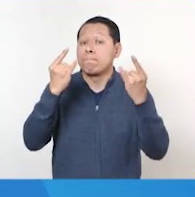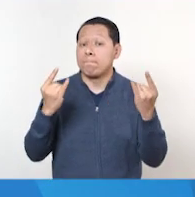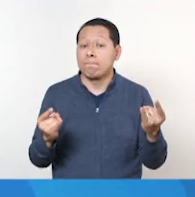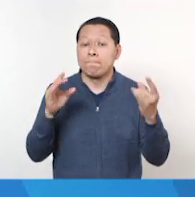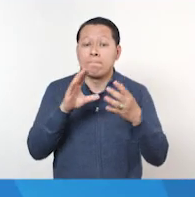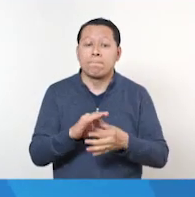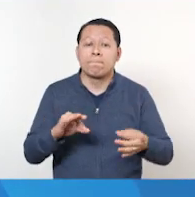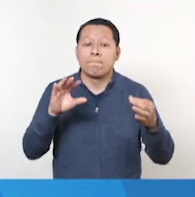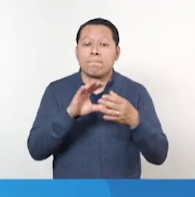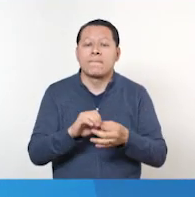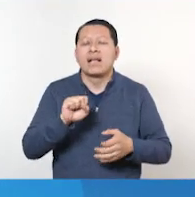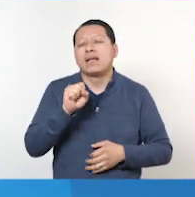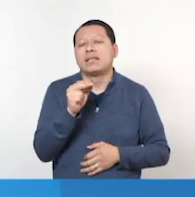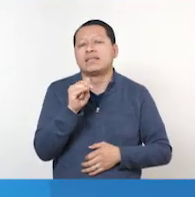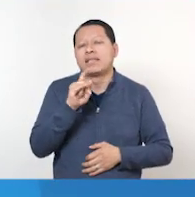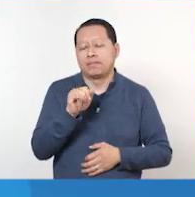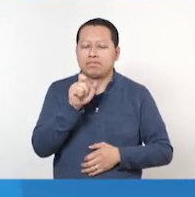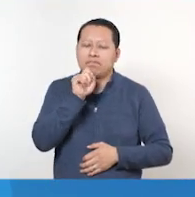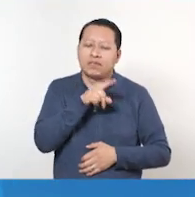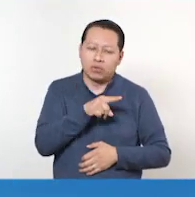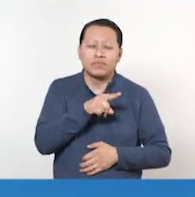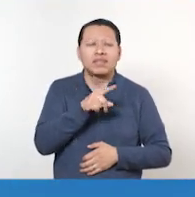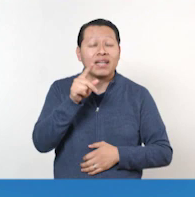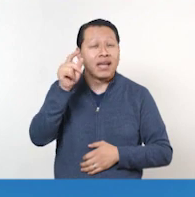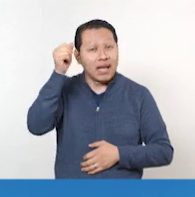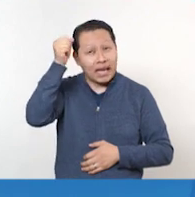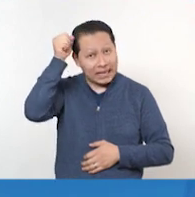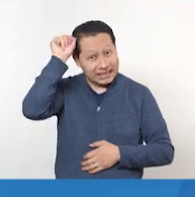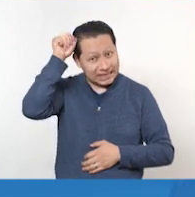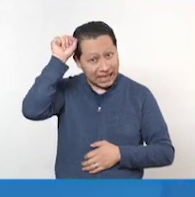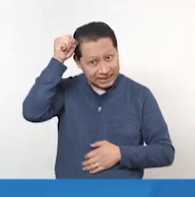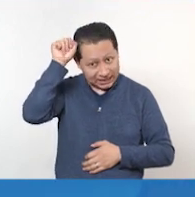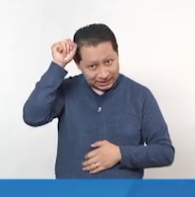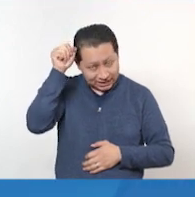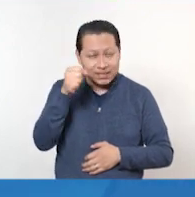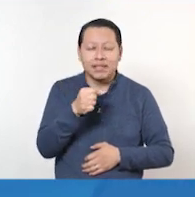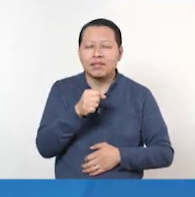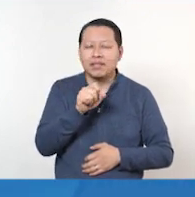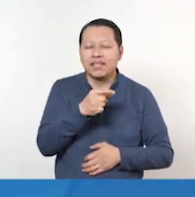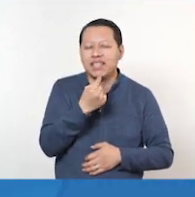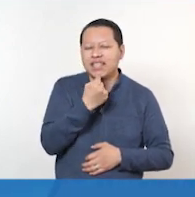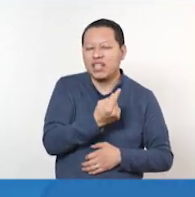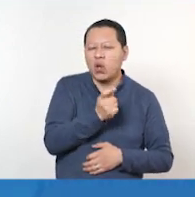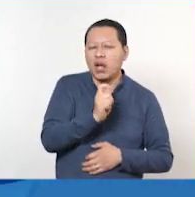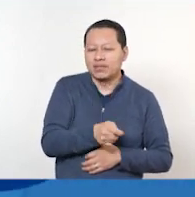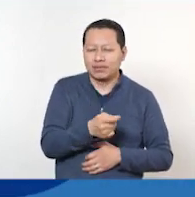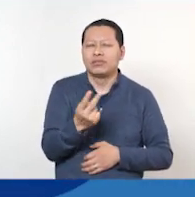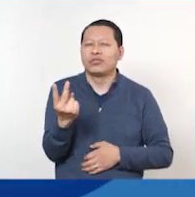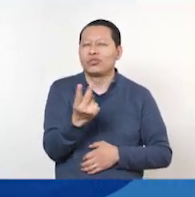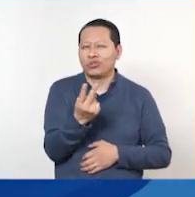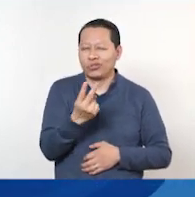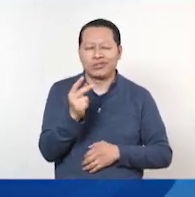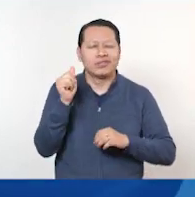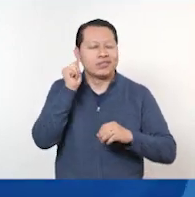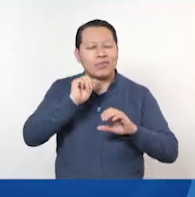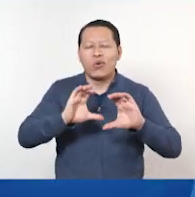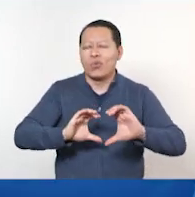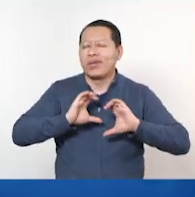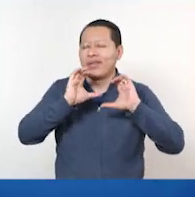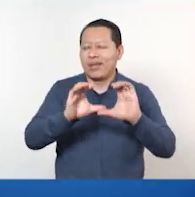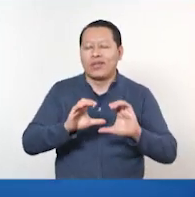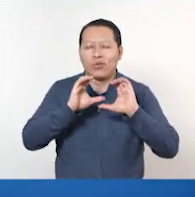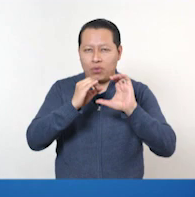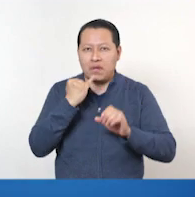Contaré la historia de Ishanti y Kuri. Ellos son una niña y un niño guardavoces. Cuidan su